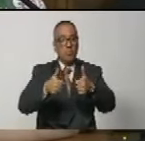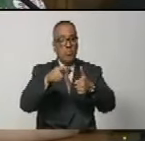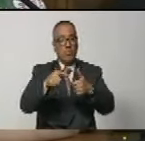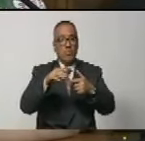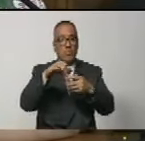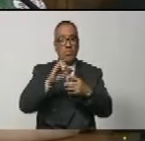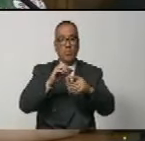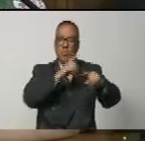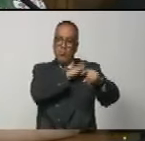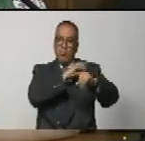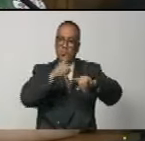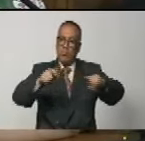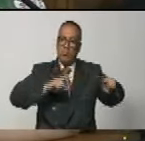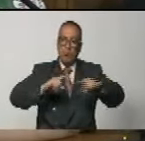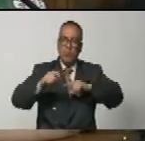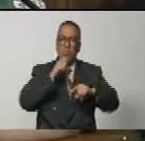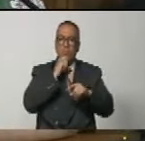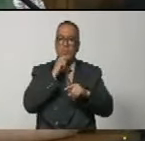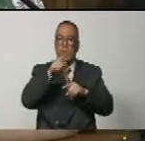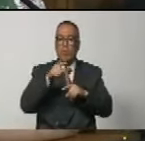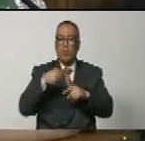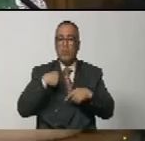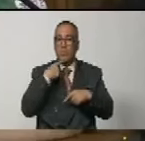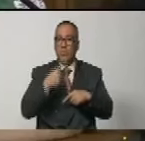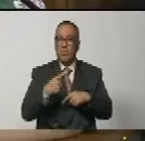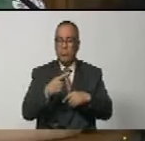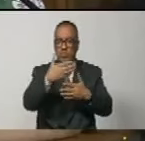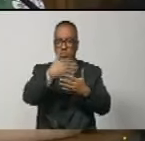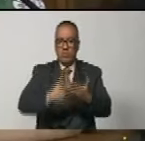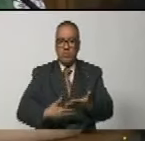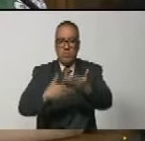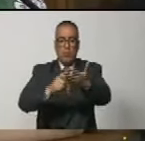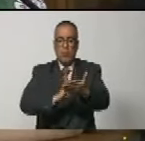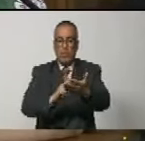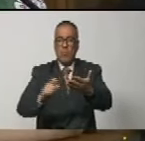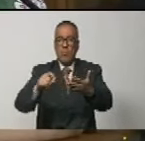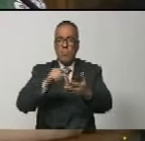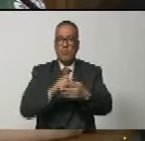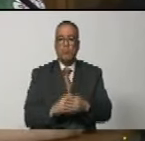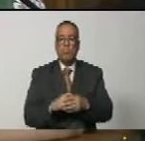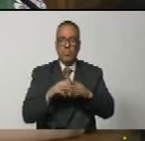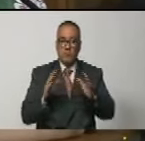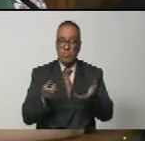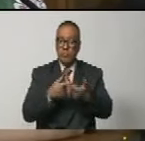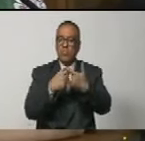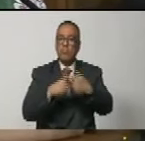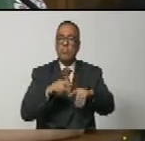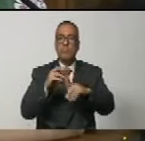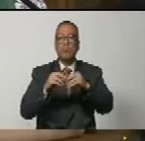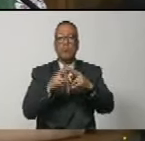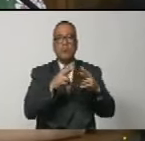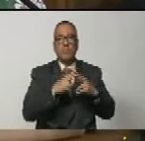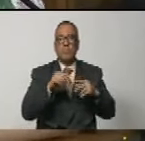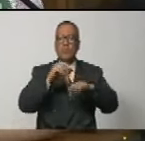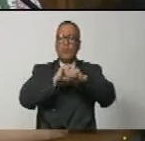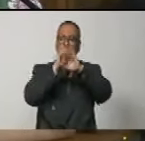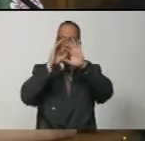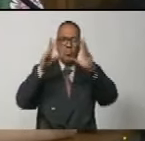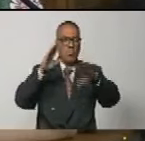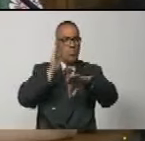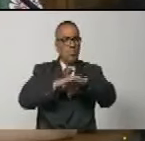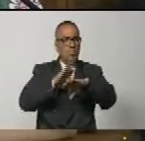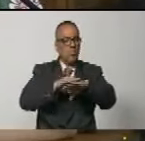el Consejo Directivo o por quien él delegue. El acta de apertura deberá estar motivada y establecer con claridad los